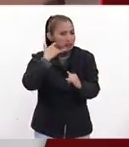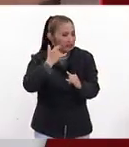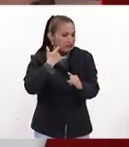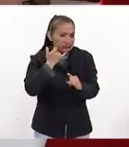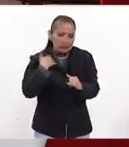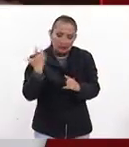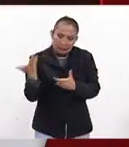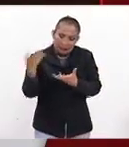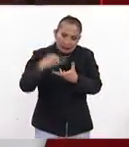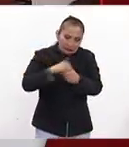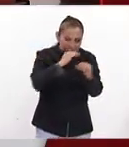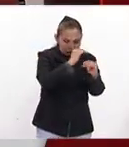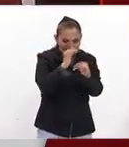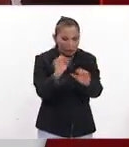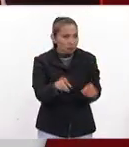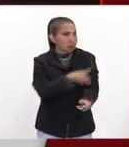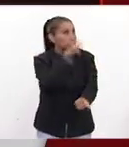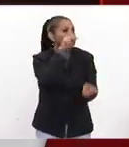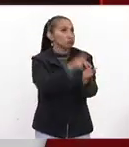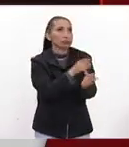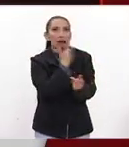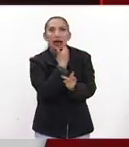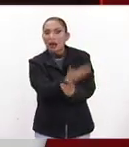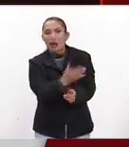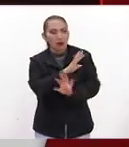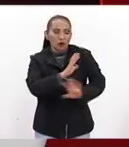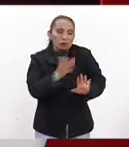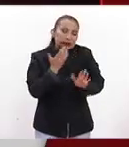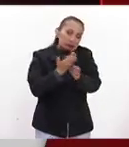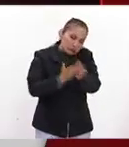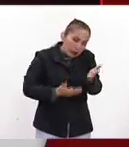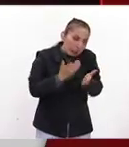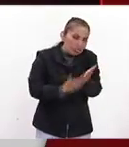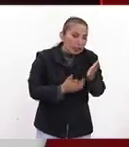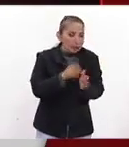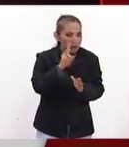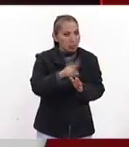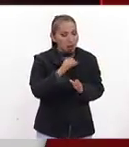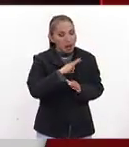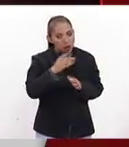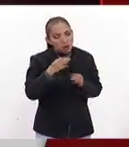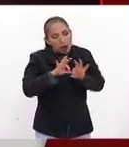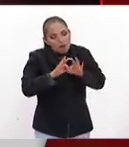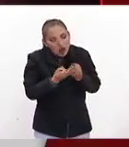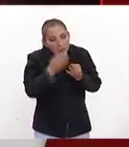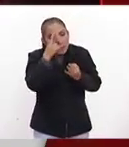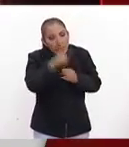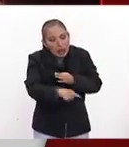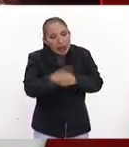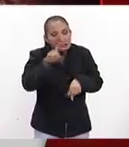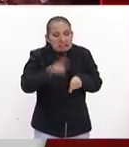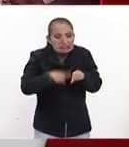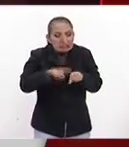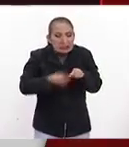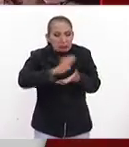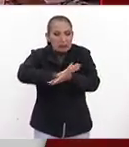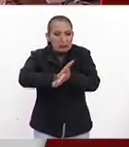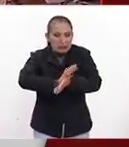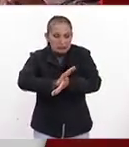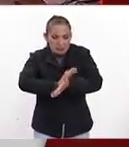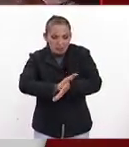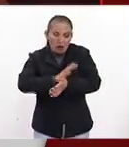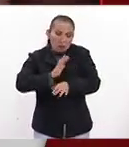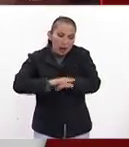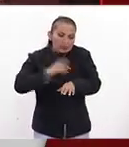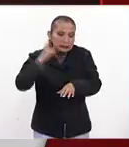hacer cuotas que, si bien no es lo ideal tener cuotas definidas, la verdad es que sí es un mecanismo de reversión a la discriminación